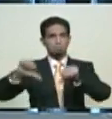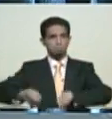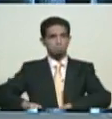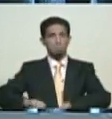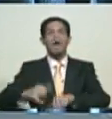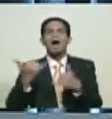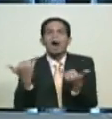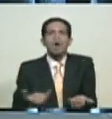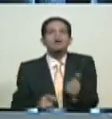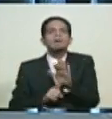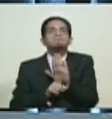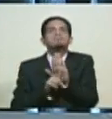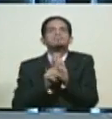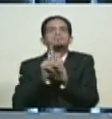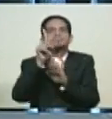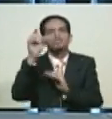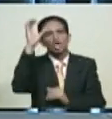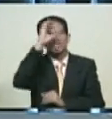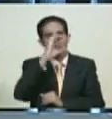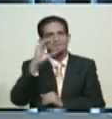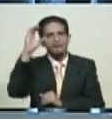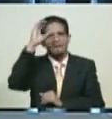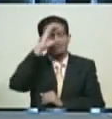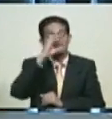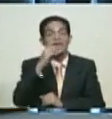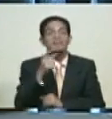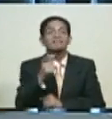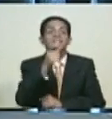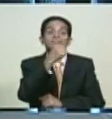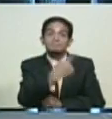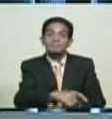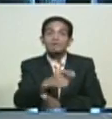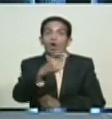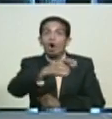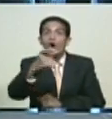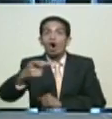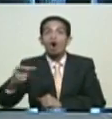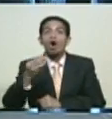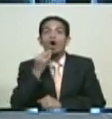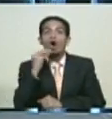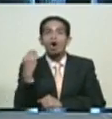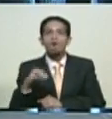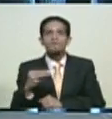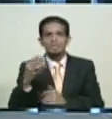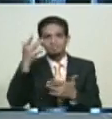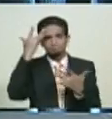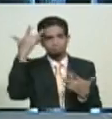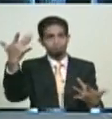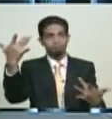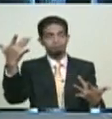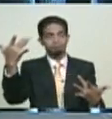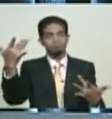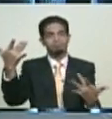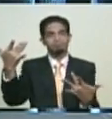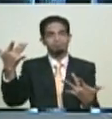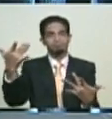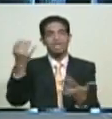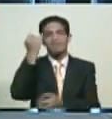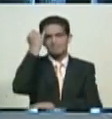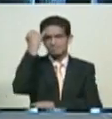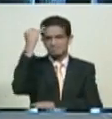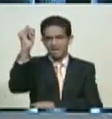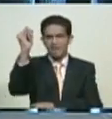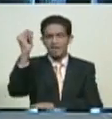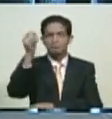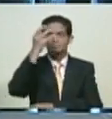superior en conciencia y tenemos una juventud brillante no sólo en su energía sino en sus ideas en sus